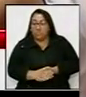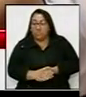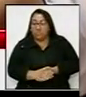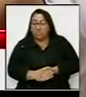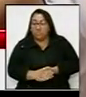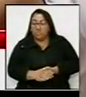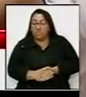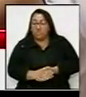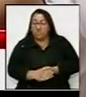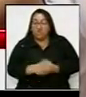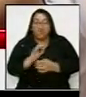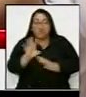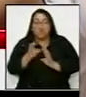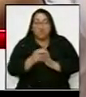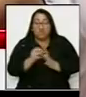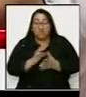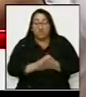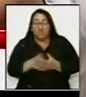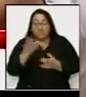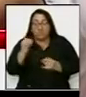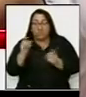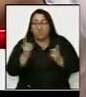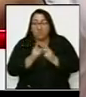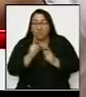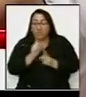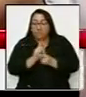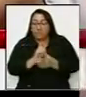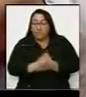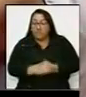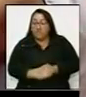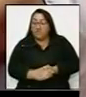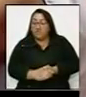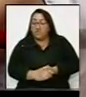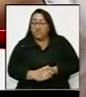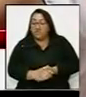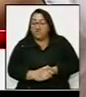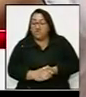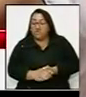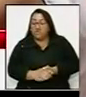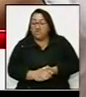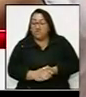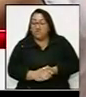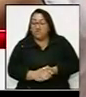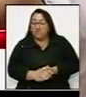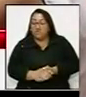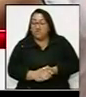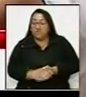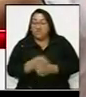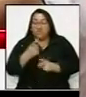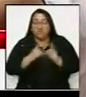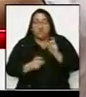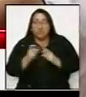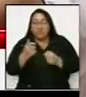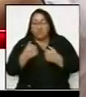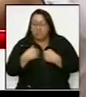cuenta esa sugerencia. Y en el tema de idoneidad personal, había sugerido en el otro extremo que aquellas personas que